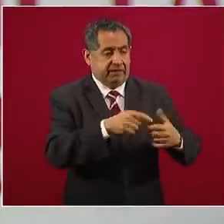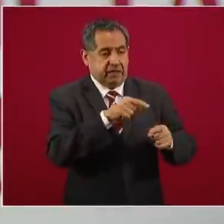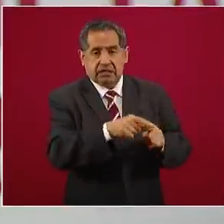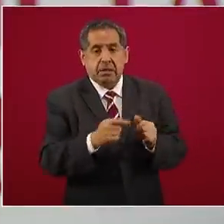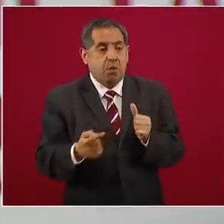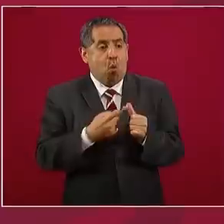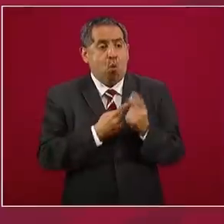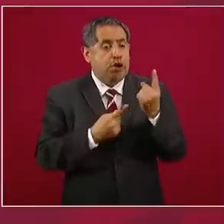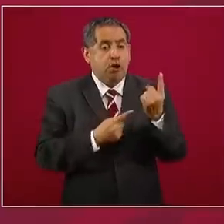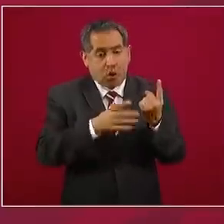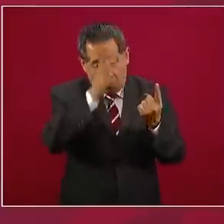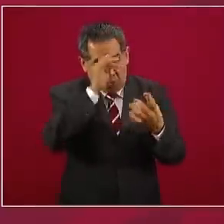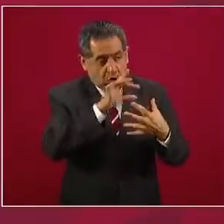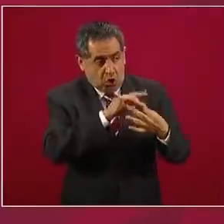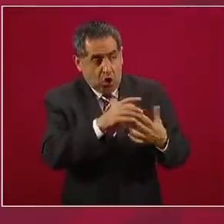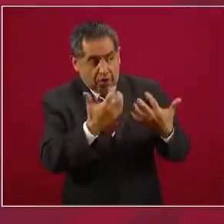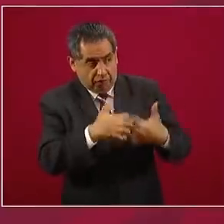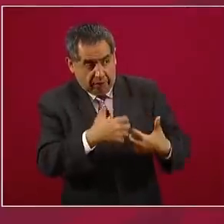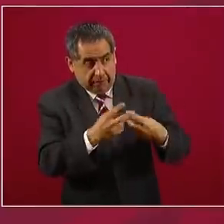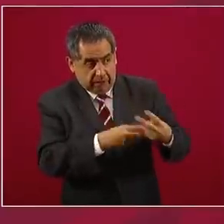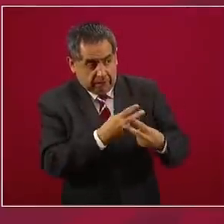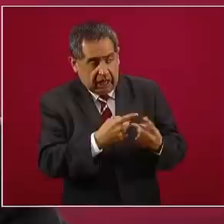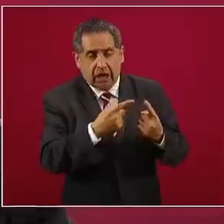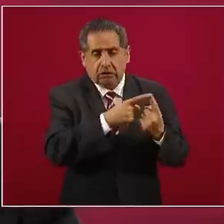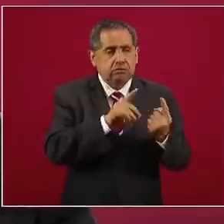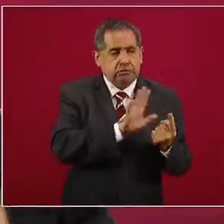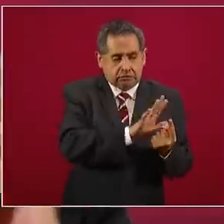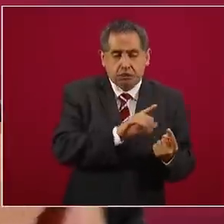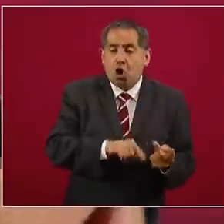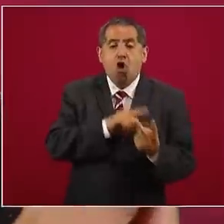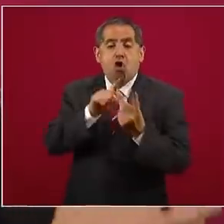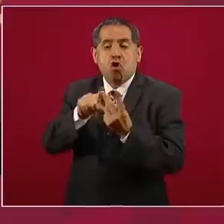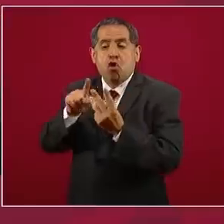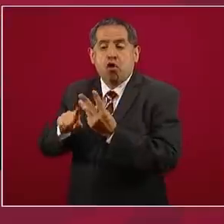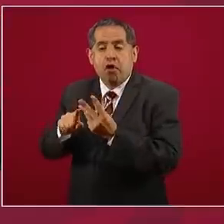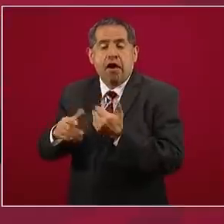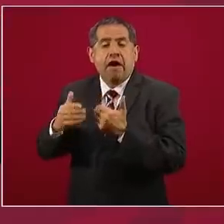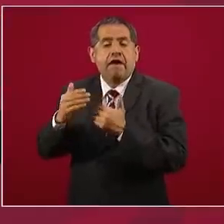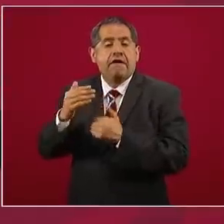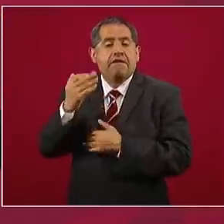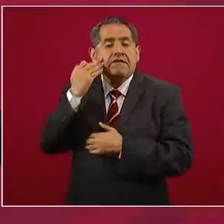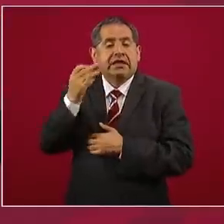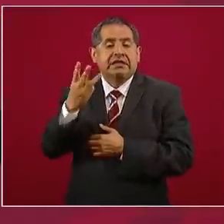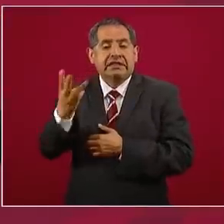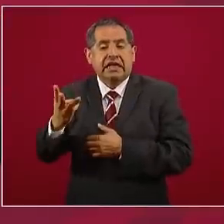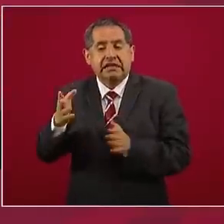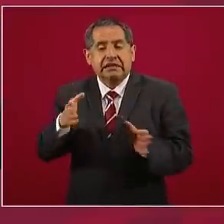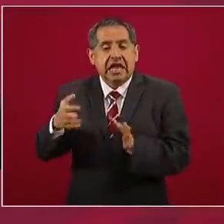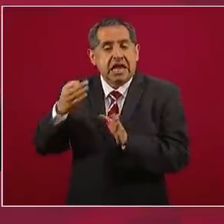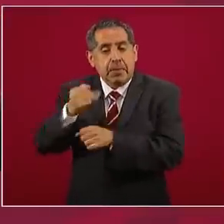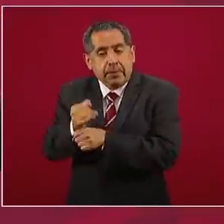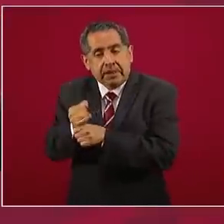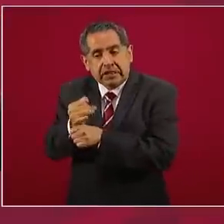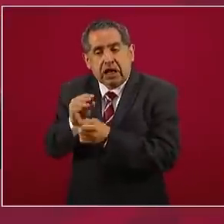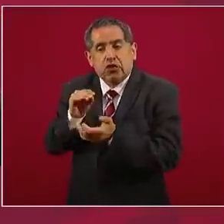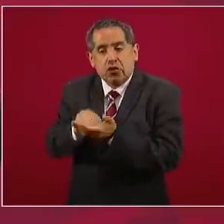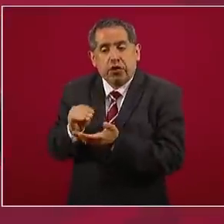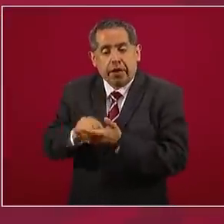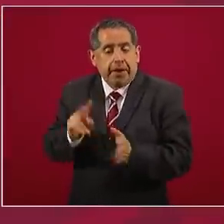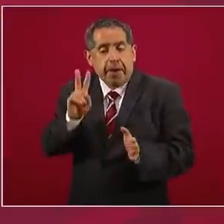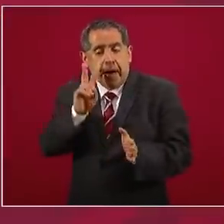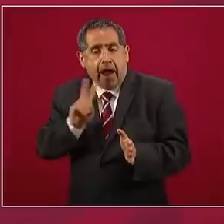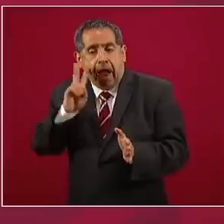producción que tenemos hoy es este. Los otros son fase 3, protocolo fase 3, que es lo que te